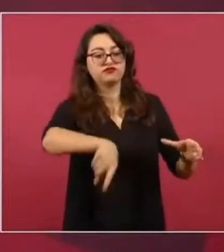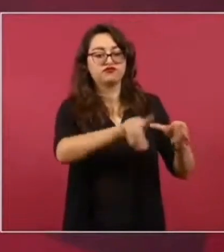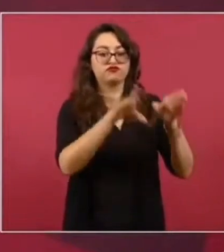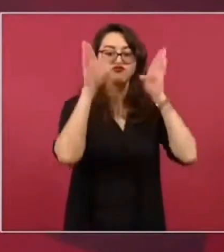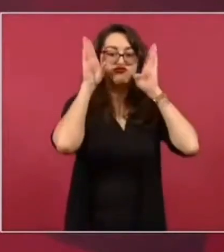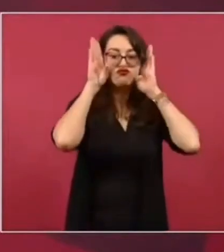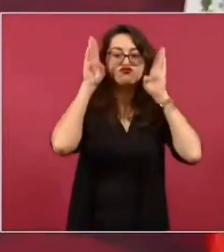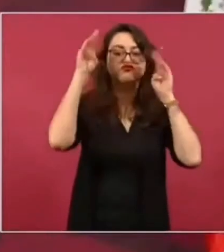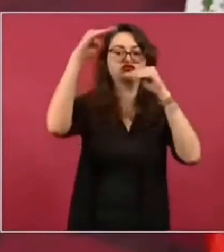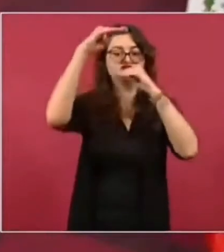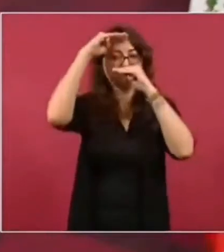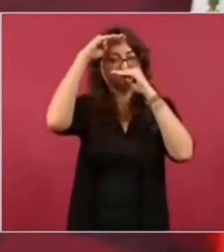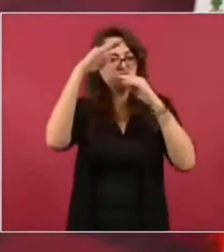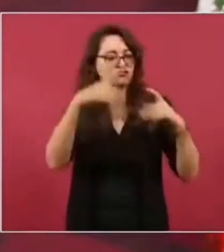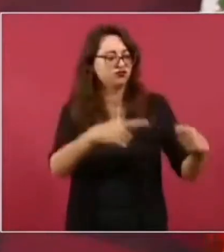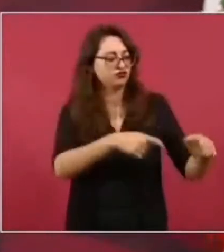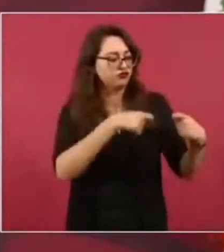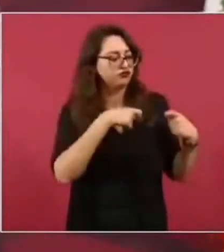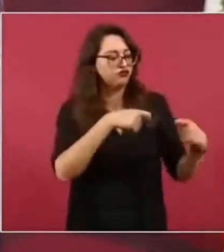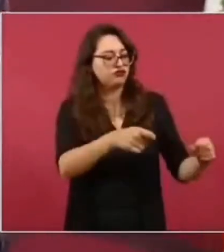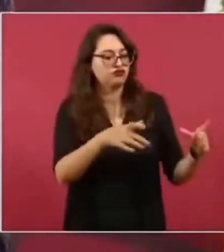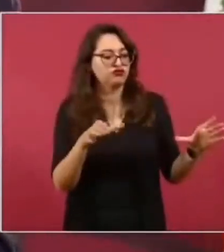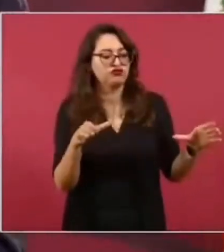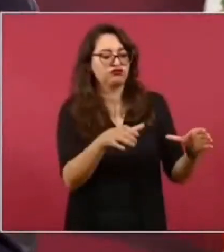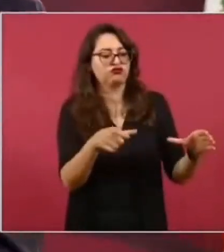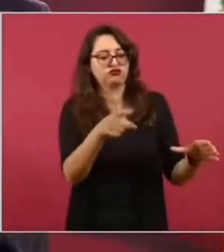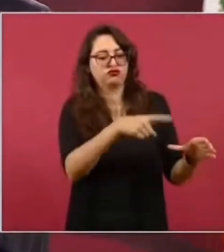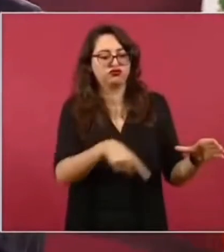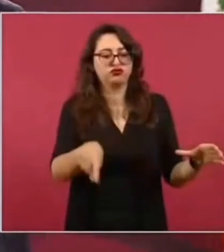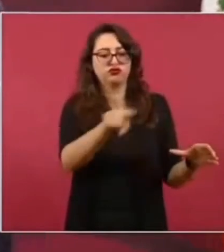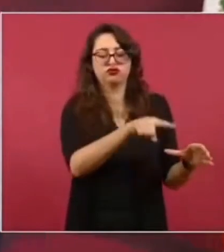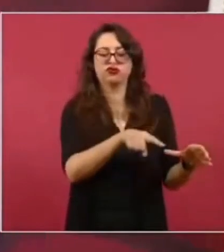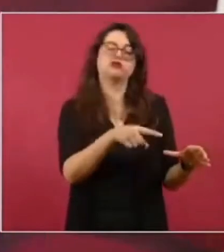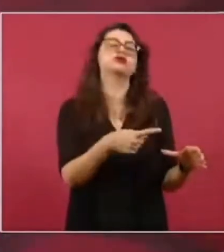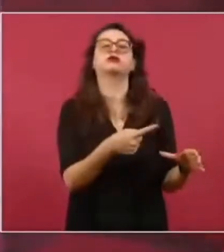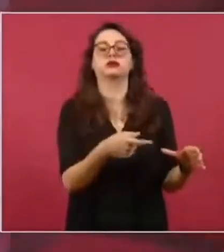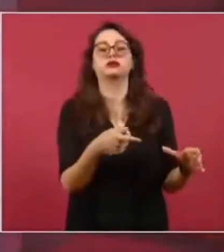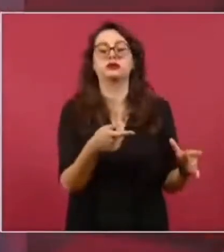mencioné porque también ya se hizo en